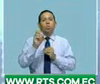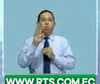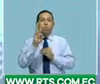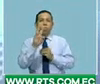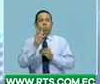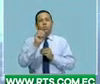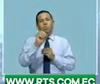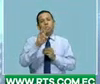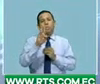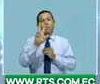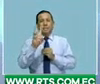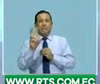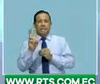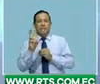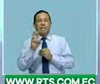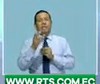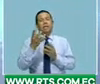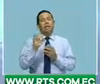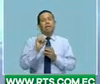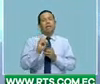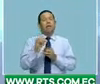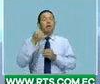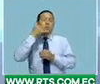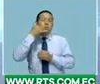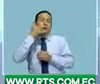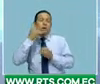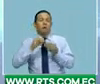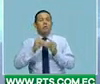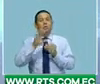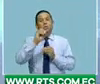202-206-2142 de Ernesto Moreno o llame al número telefónico